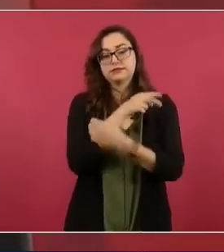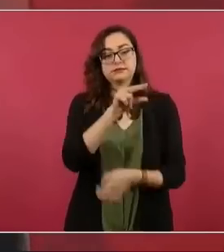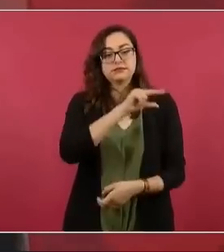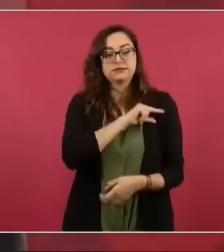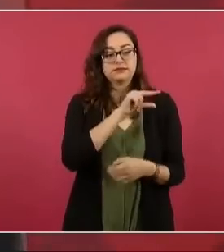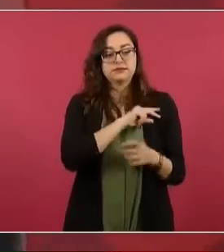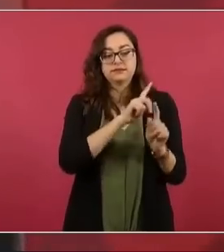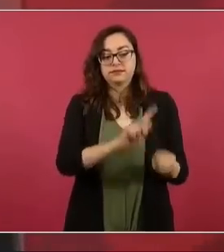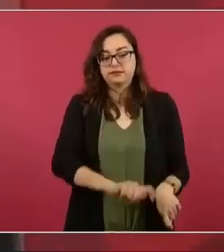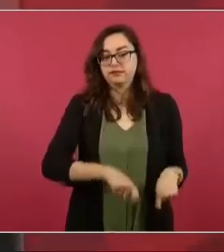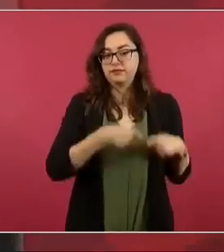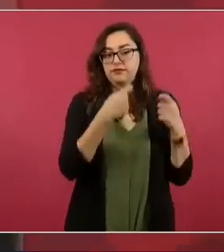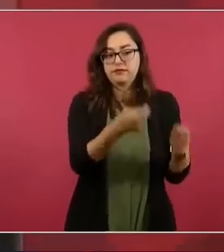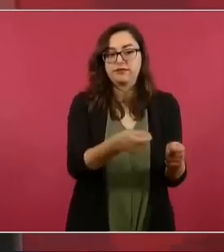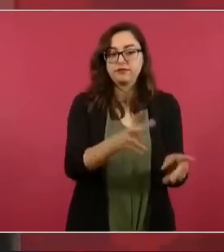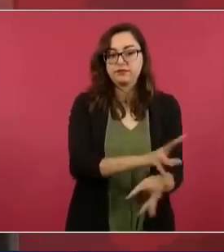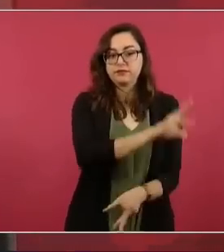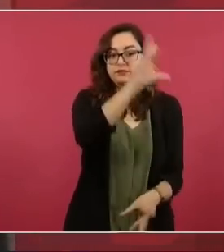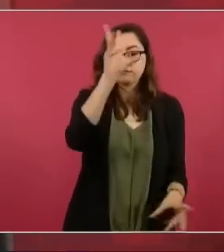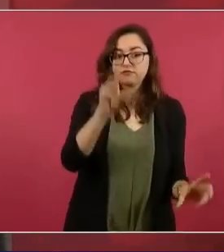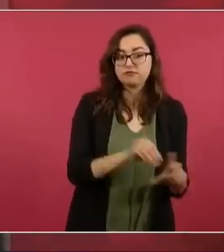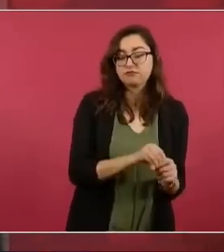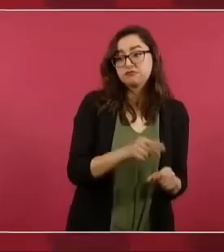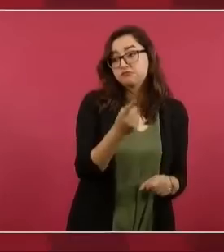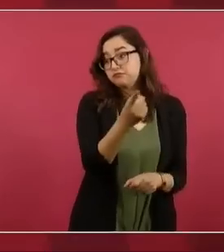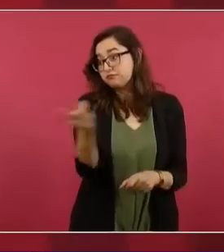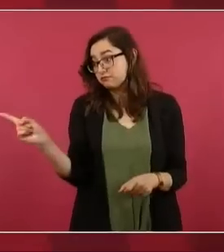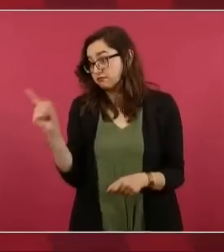el que tuviese para pagar colegiatura,